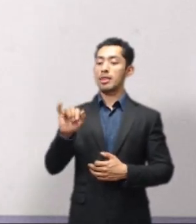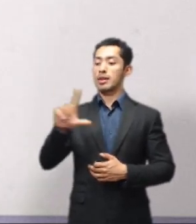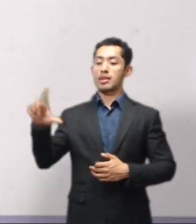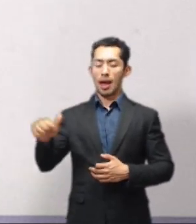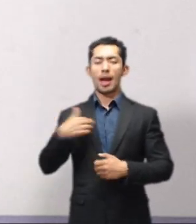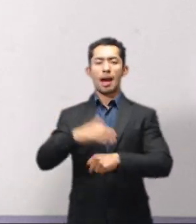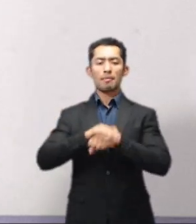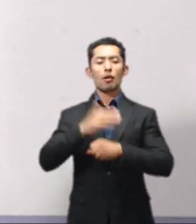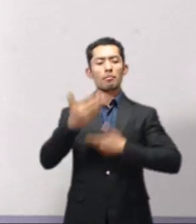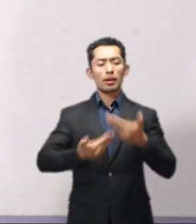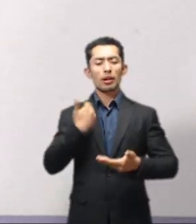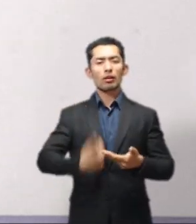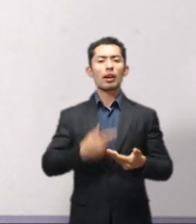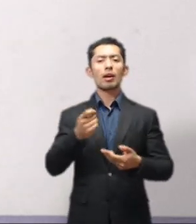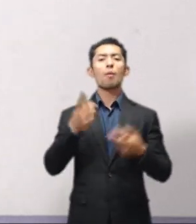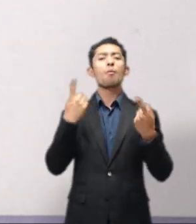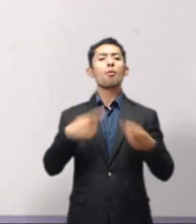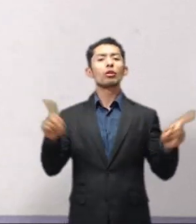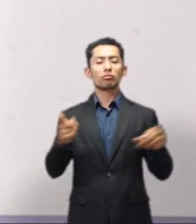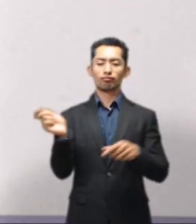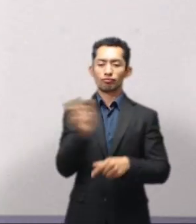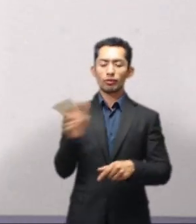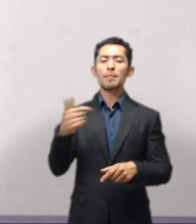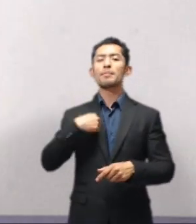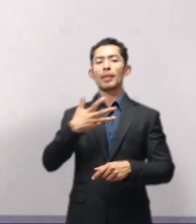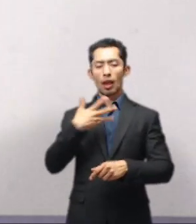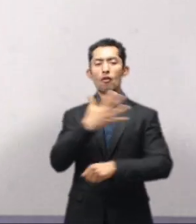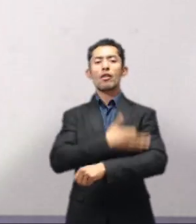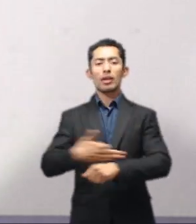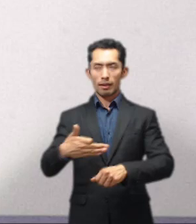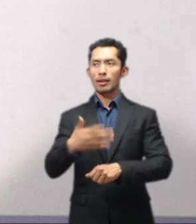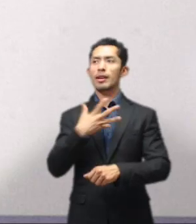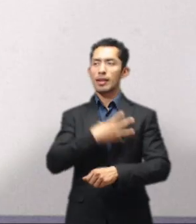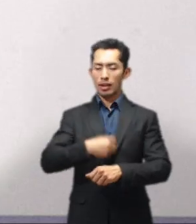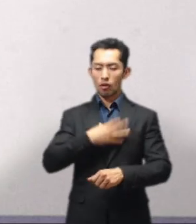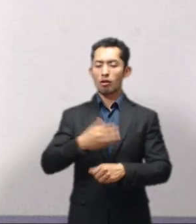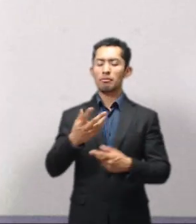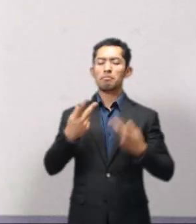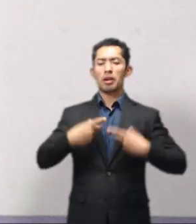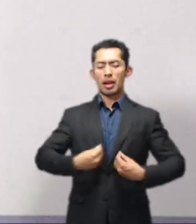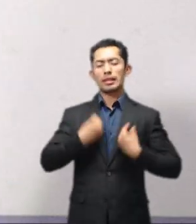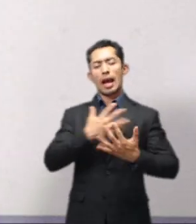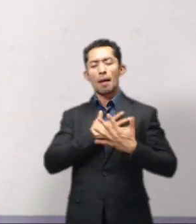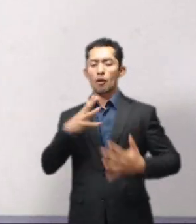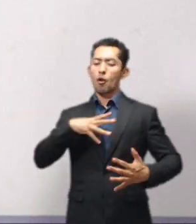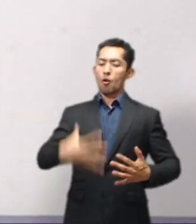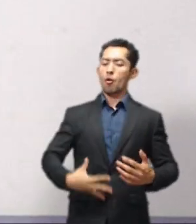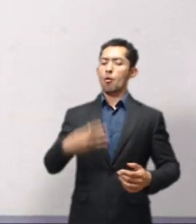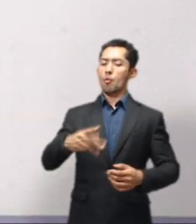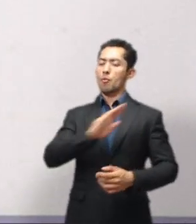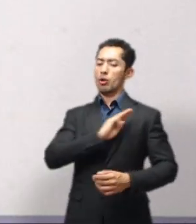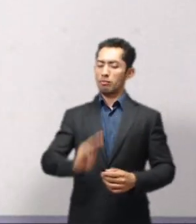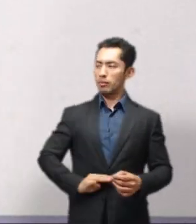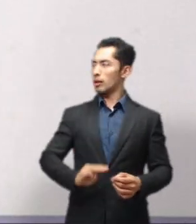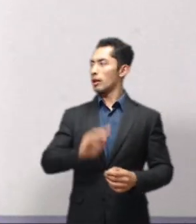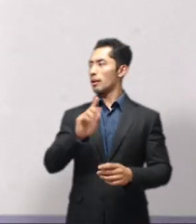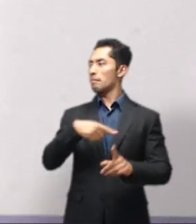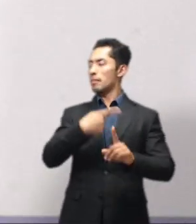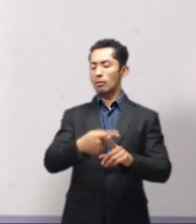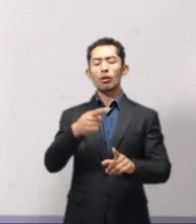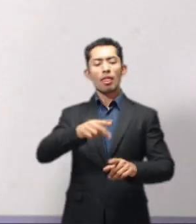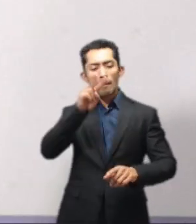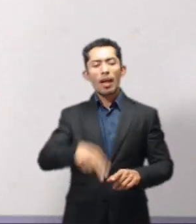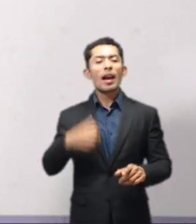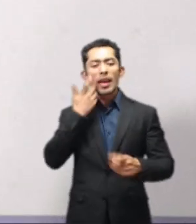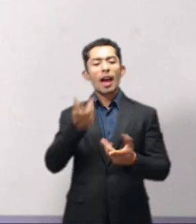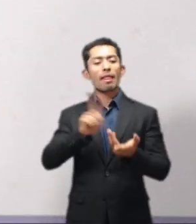que hoy se presenta ante ti como músico de profesión Padre de Familia ciudadano que ama y se siente orgulloso de su municipio uno más que realmente